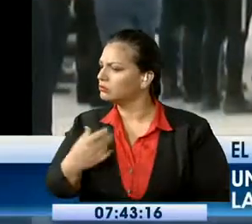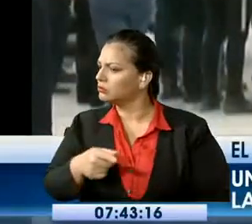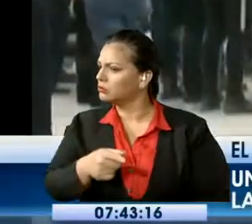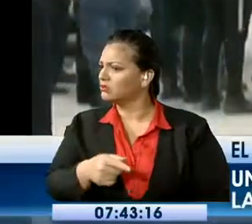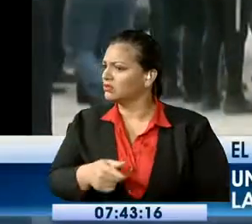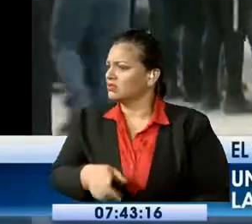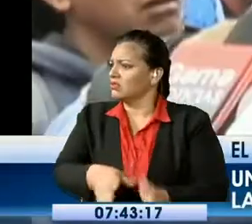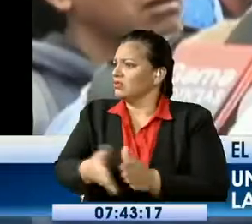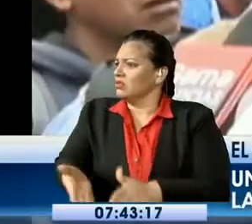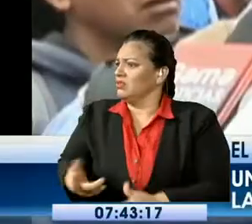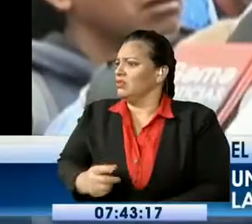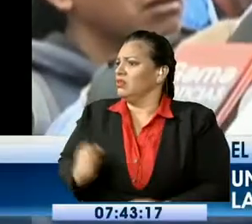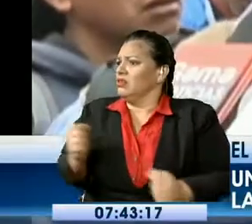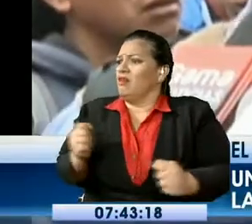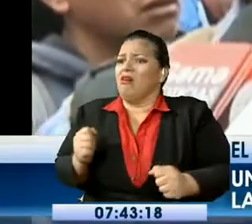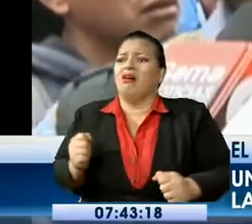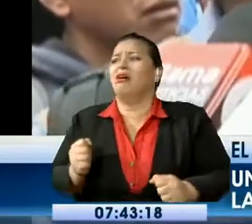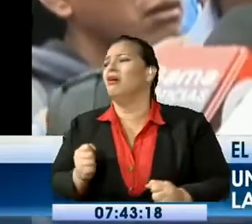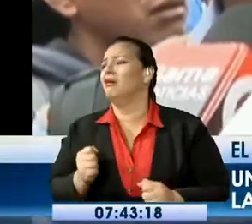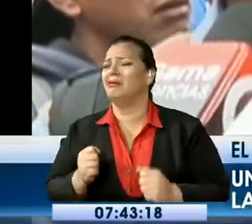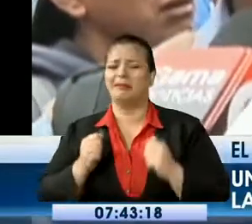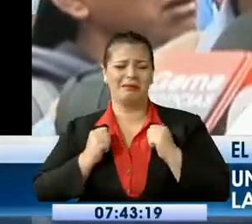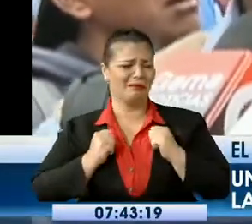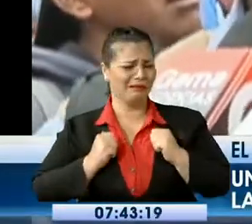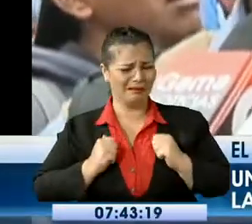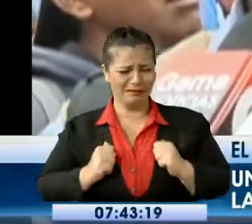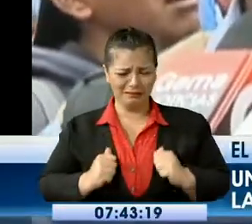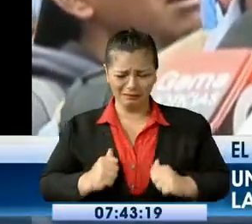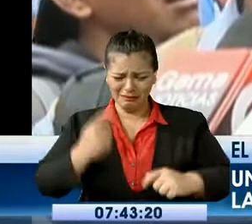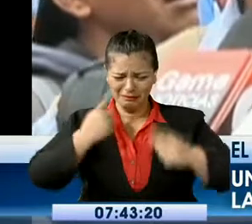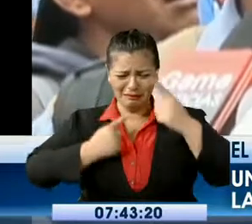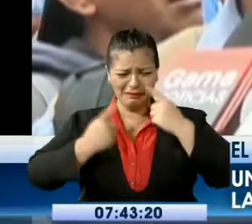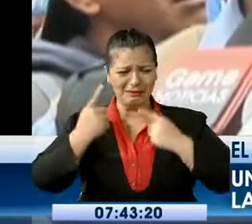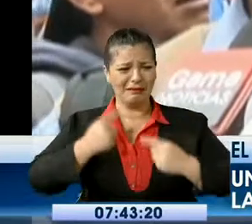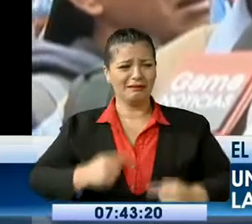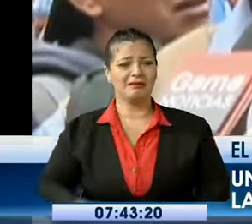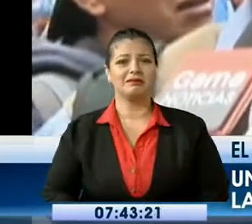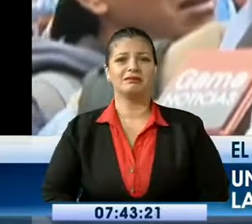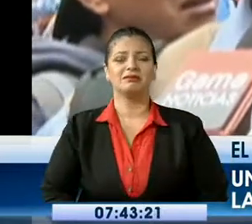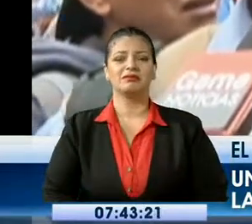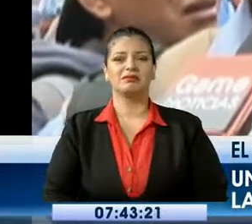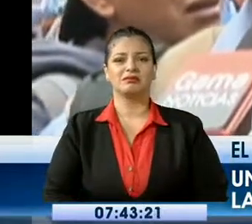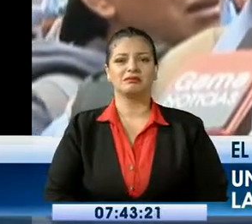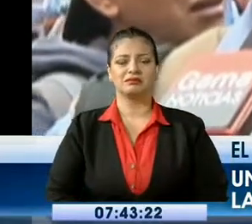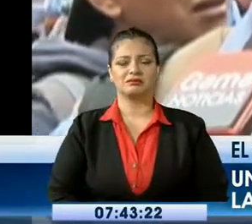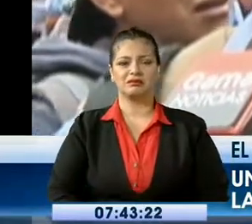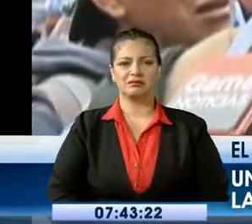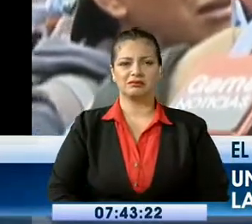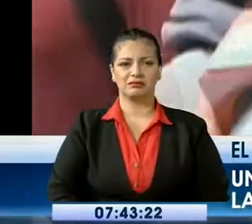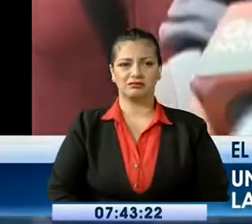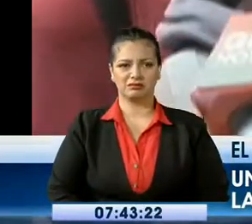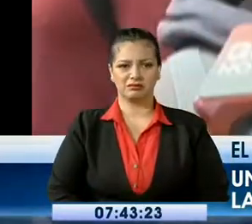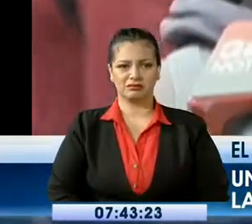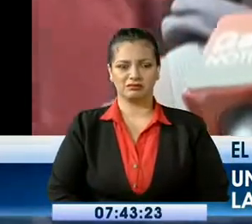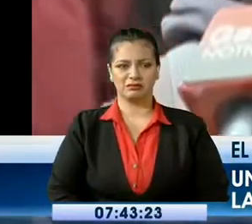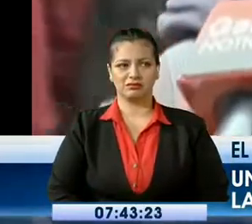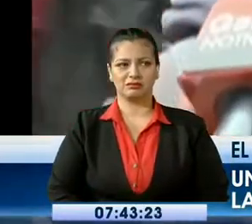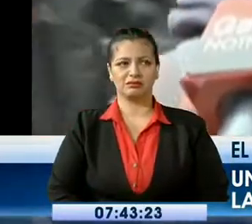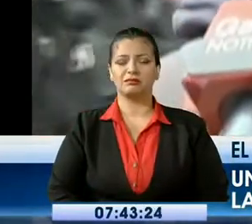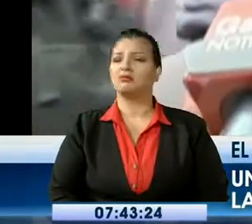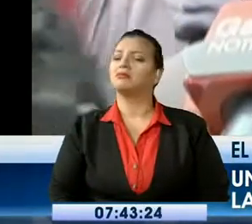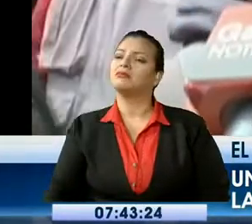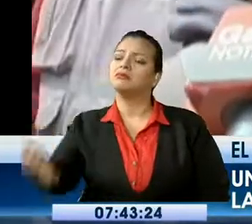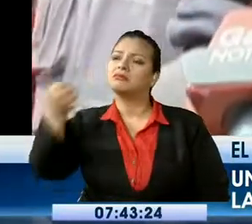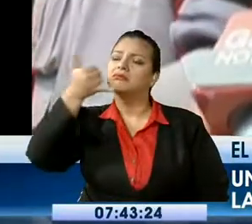al sitio. Me dijo que cayó de encima, solo eso no me dijo. Los demás no me dicen nada. Les llamo diciendo que